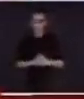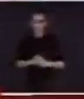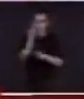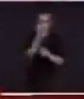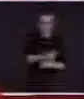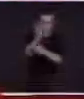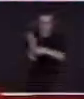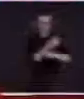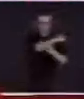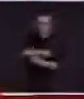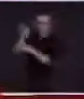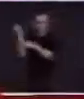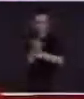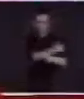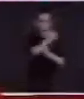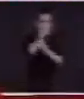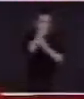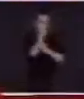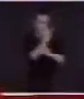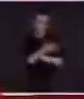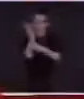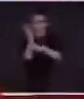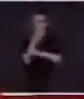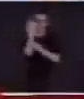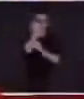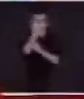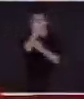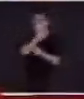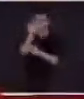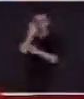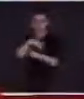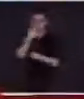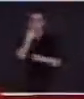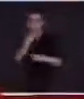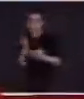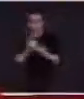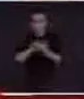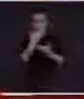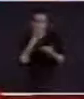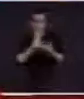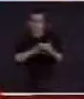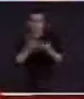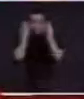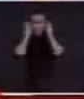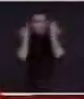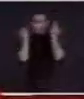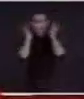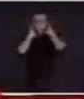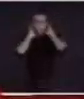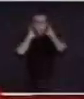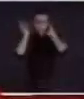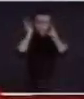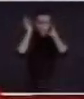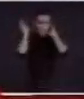Corto aquí, corto allá. Repaso aquí, repaso allá. Un remache aquí detrás para las orejas abrochar.